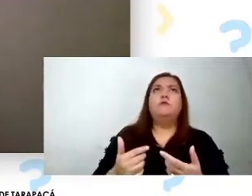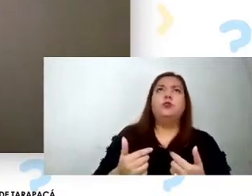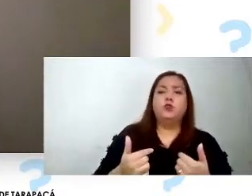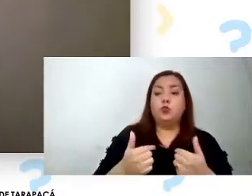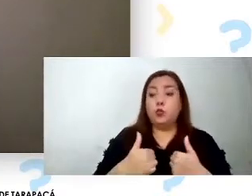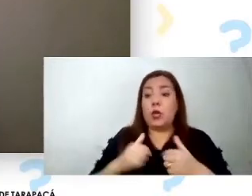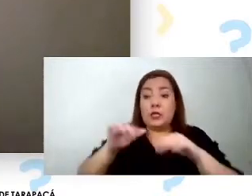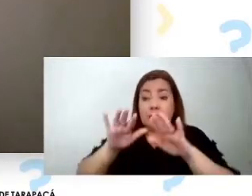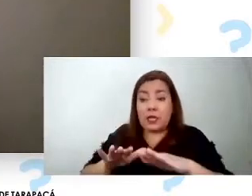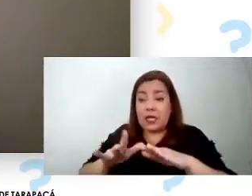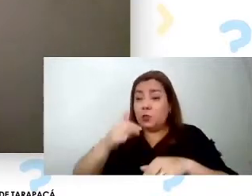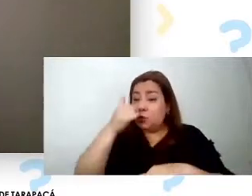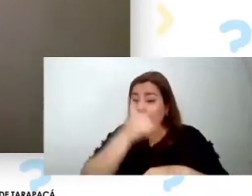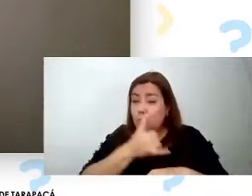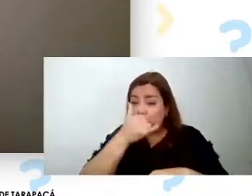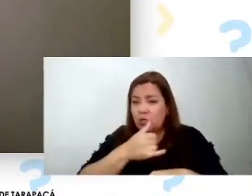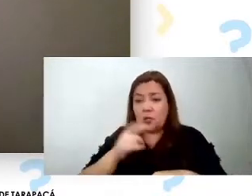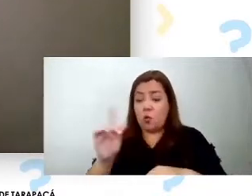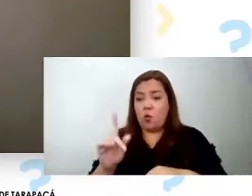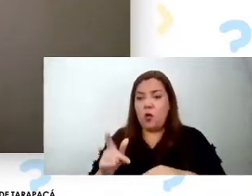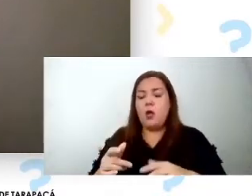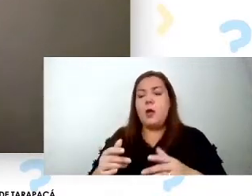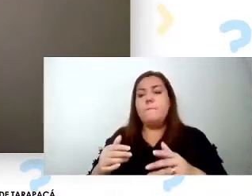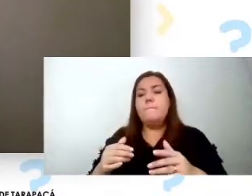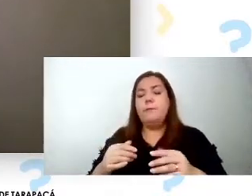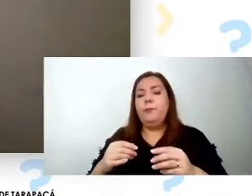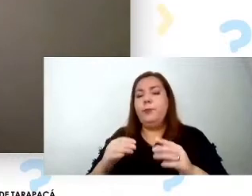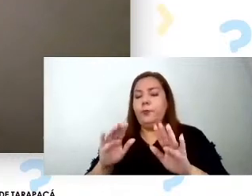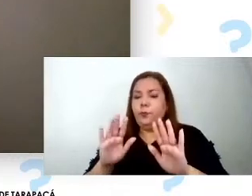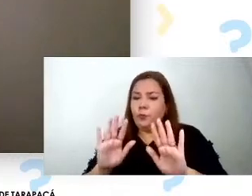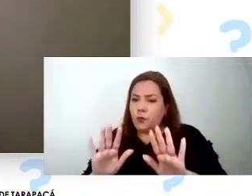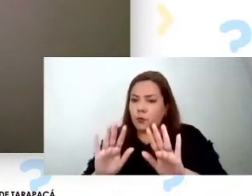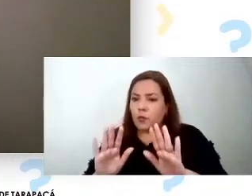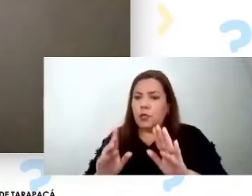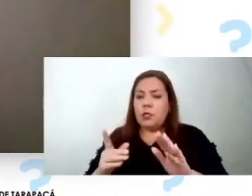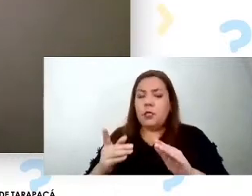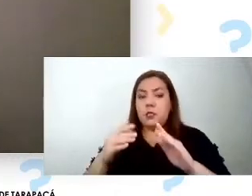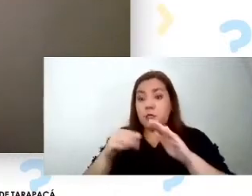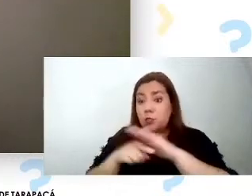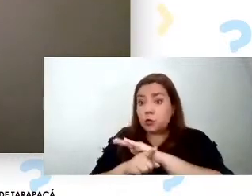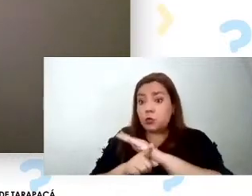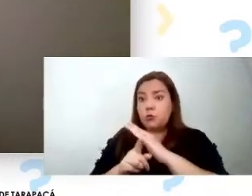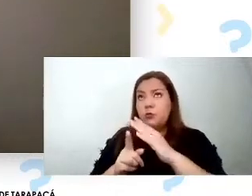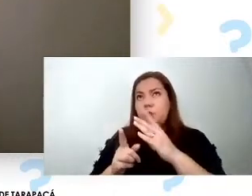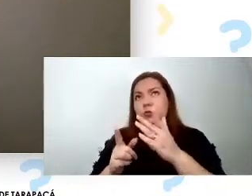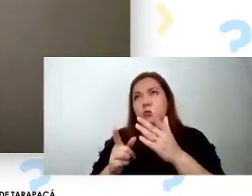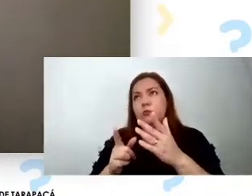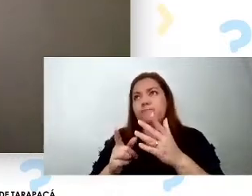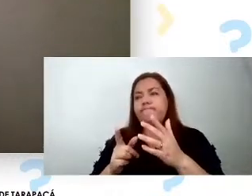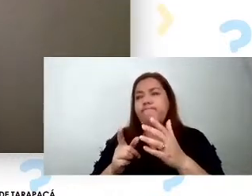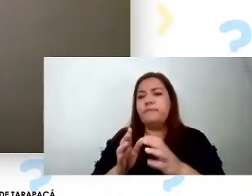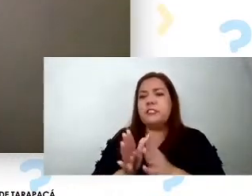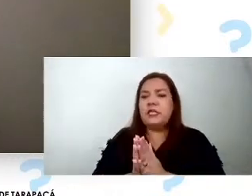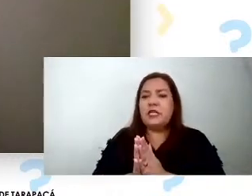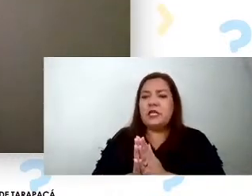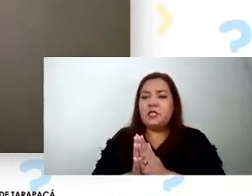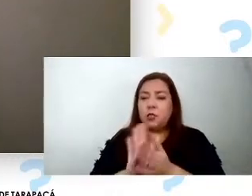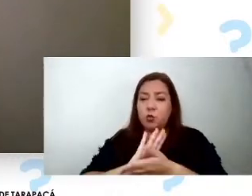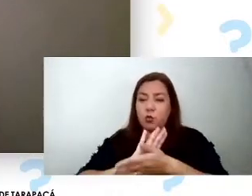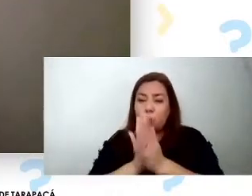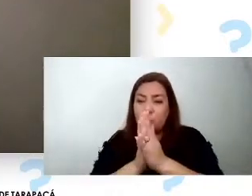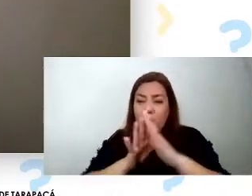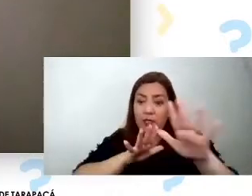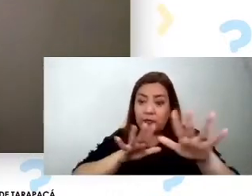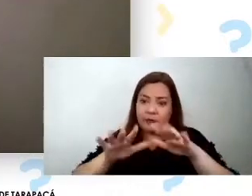estado de contaminación. Ahora bien, dentro de lo que es la actividad fitoplanctónica en esta